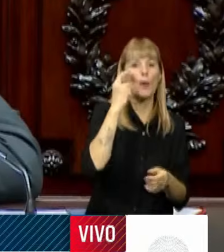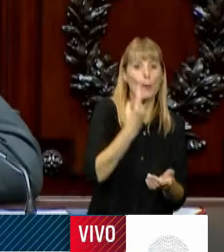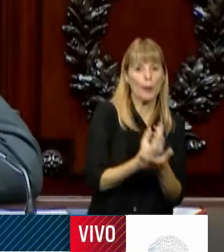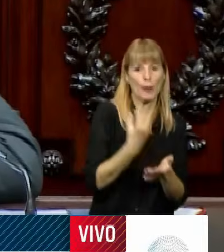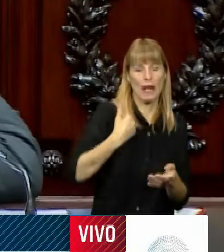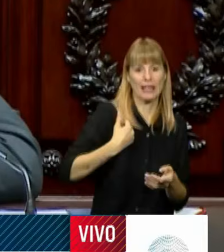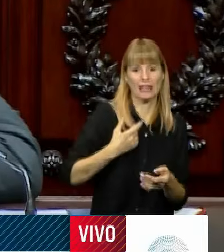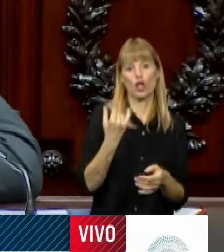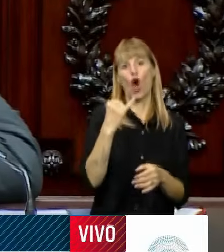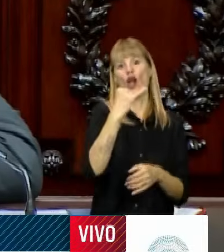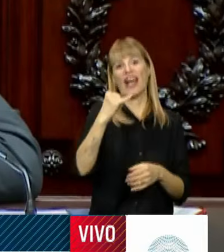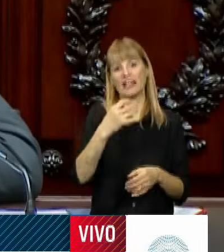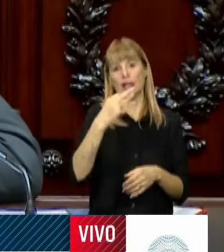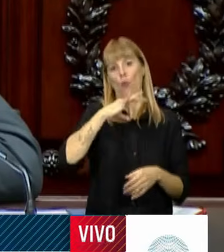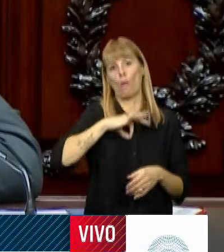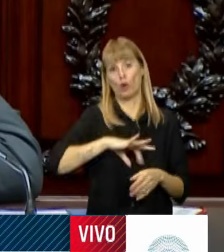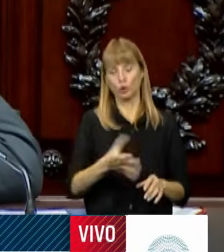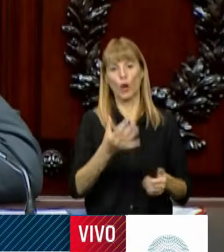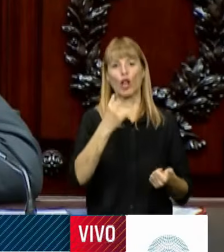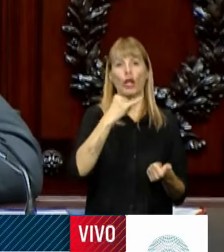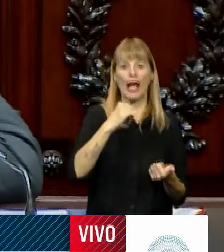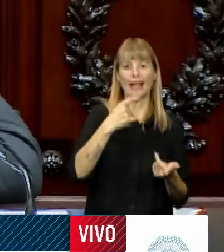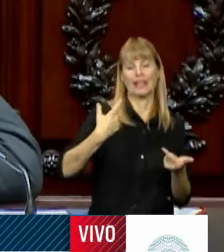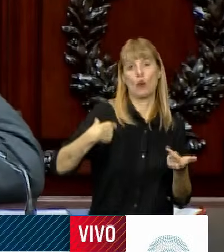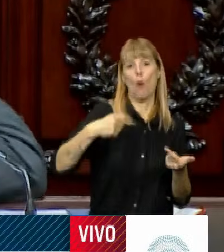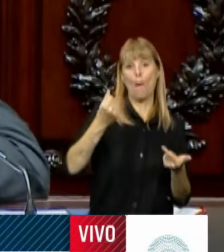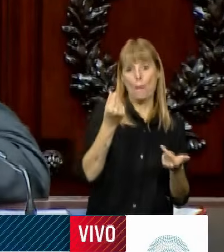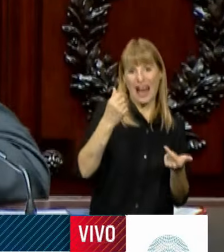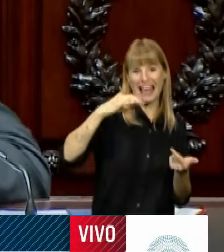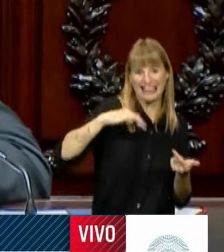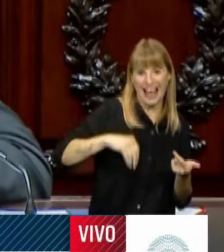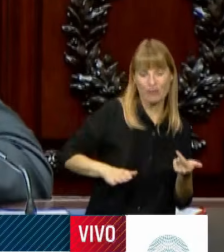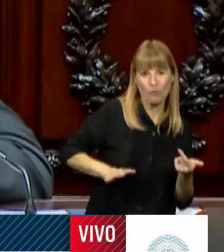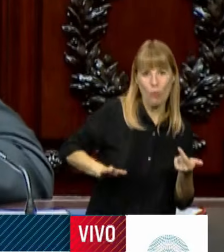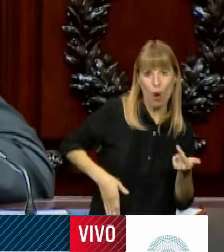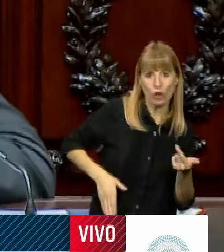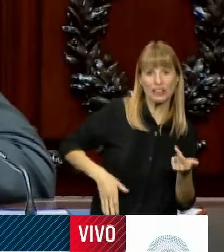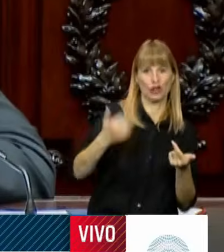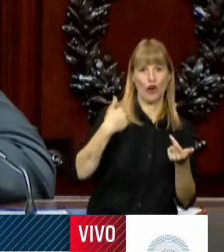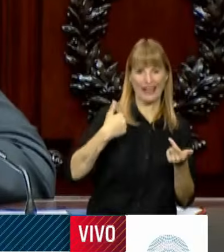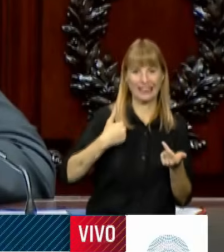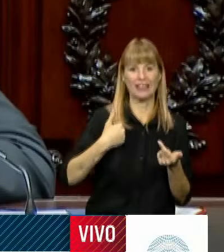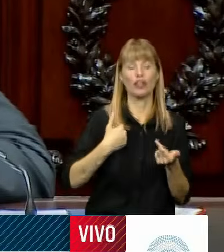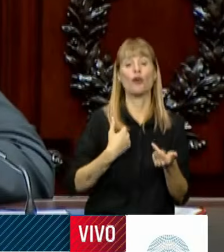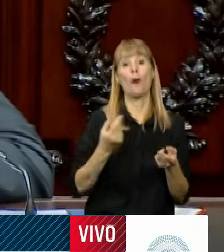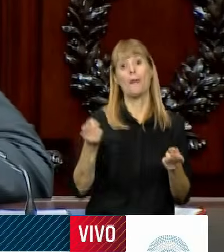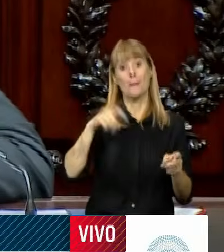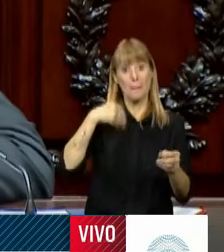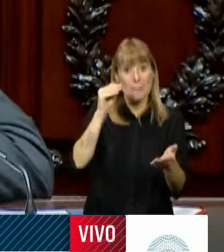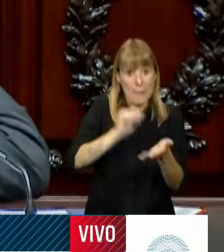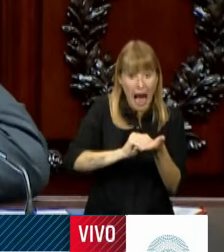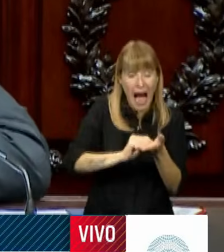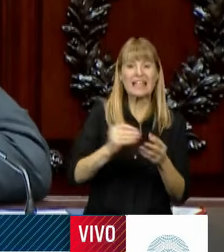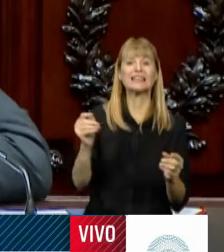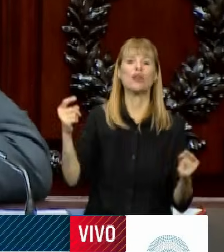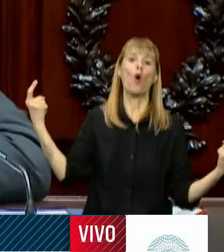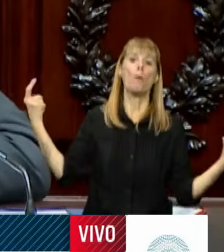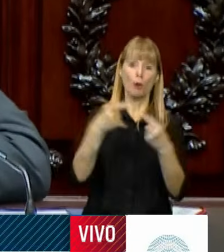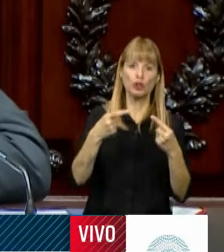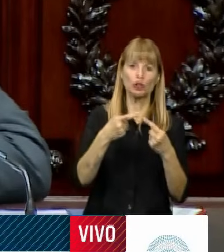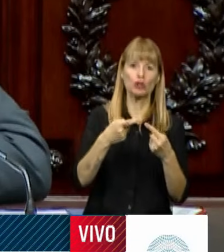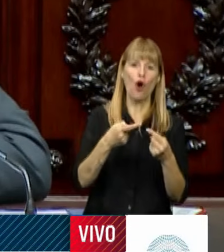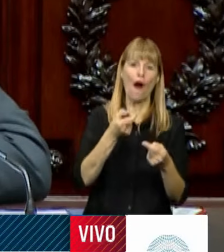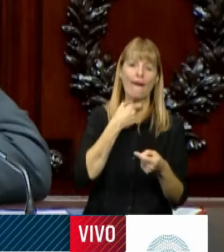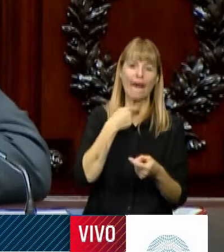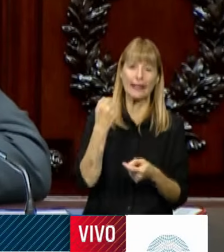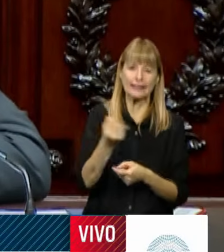negativamente el bolsillo de los argentinos. Como si esto fuera poco, la oposición se dedicó a operar financieramente en contra del